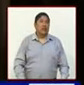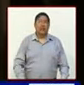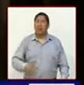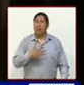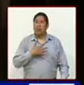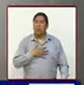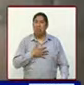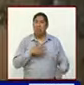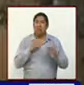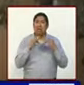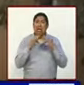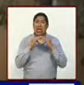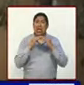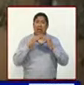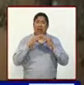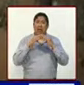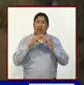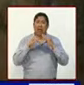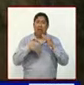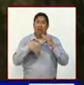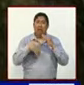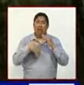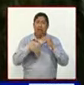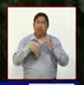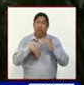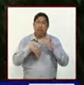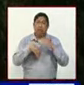Mi casita se está cayendo todo.